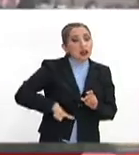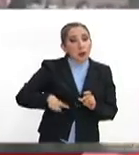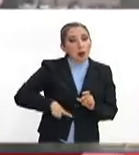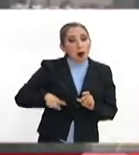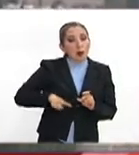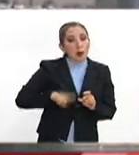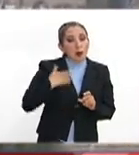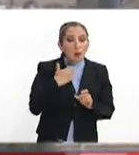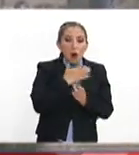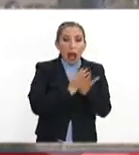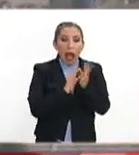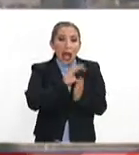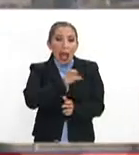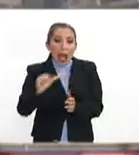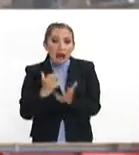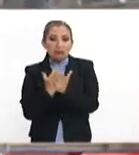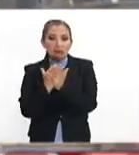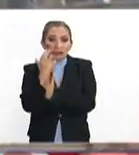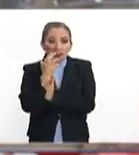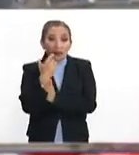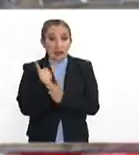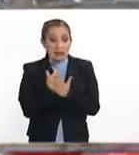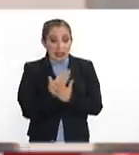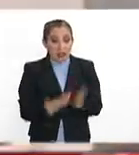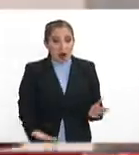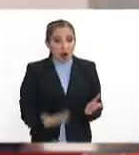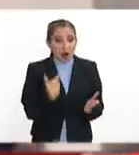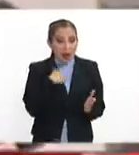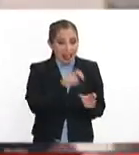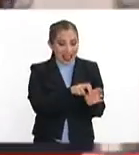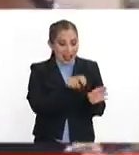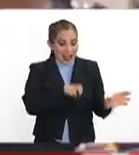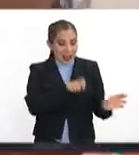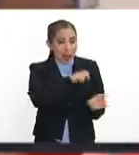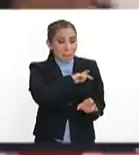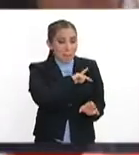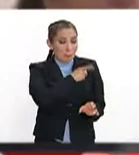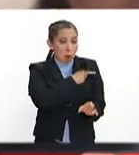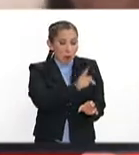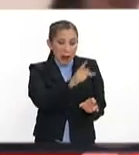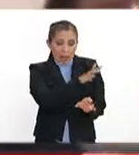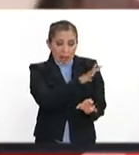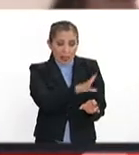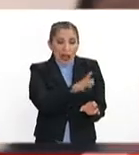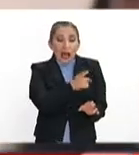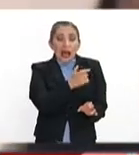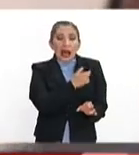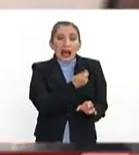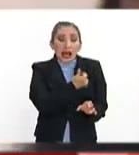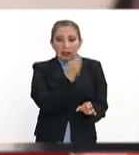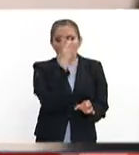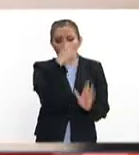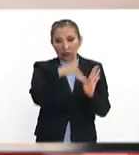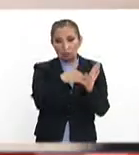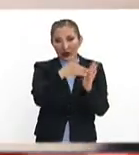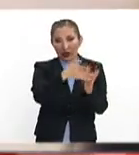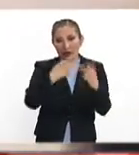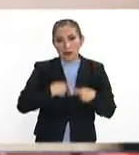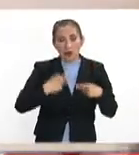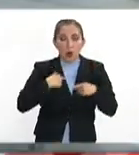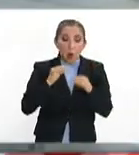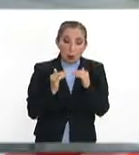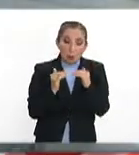extrema a moderada y hoy abandonan la fila de la pobreza en general casi 2 millones de personas o